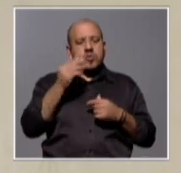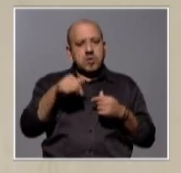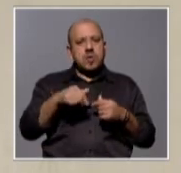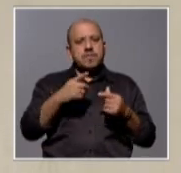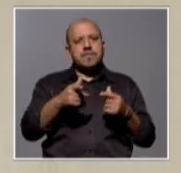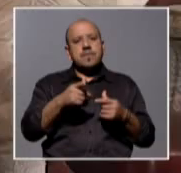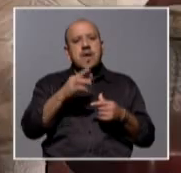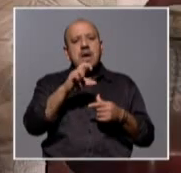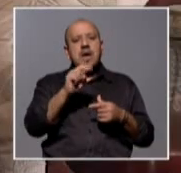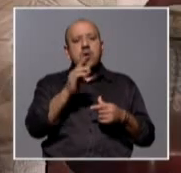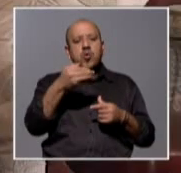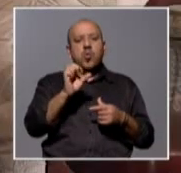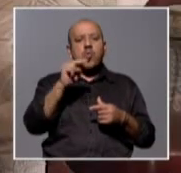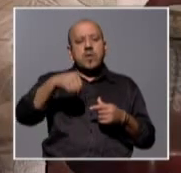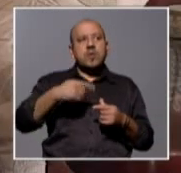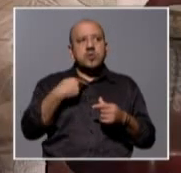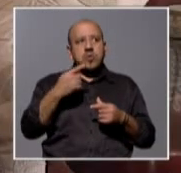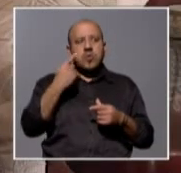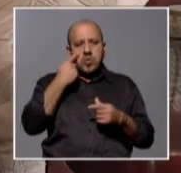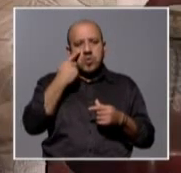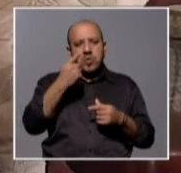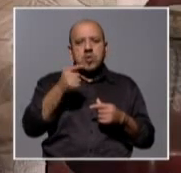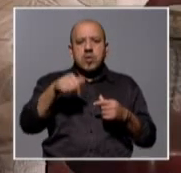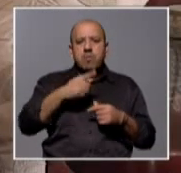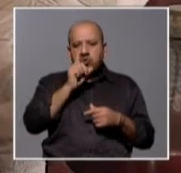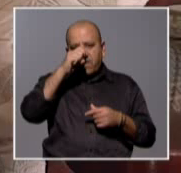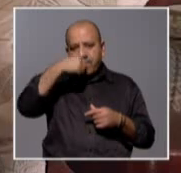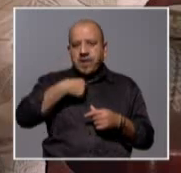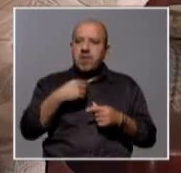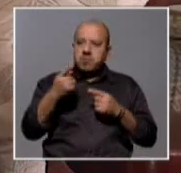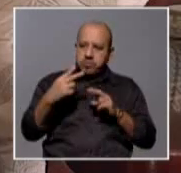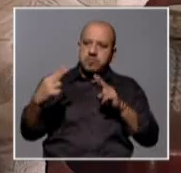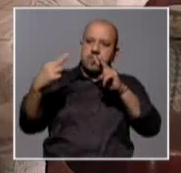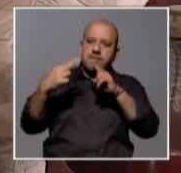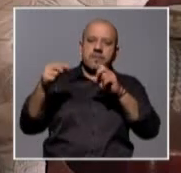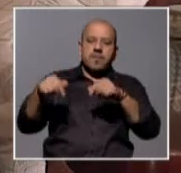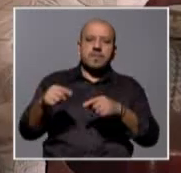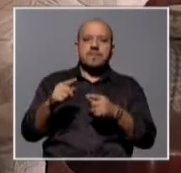como le decíamos nosotros, lo conocí en realidad en Montevideo,